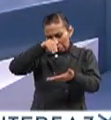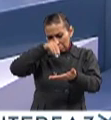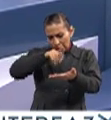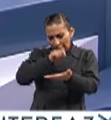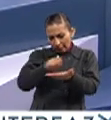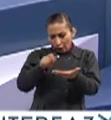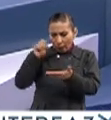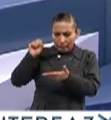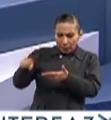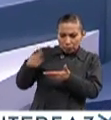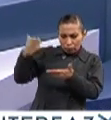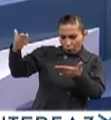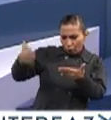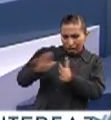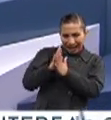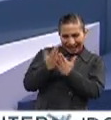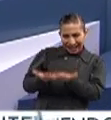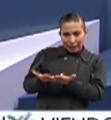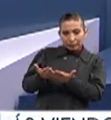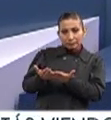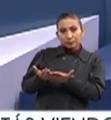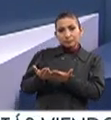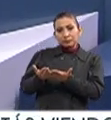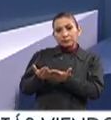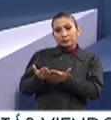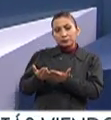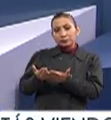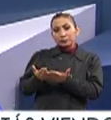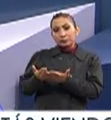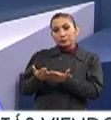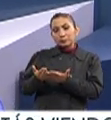estos escritos. Claro.